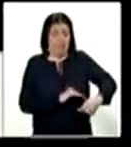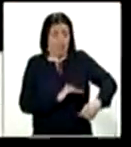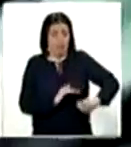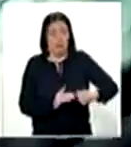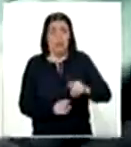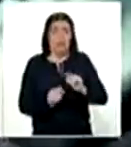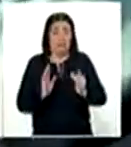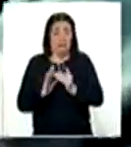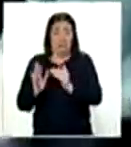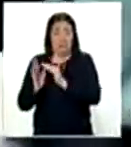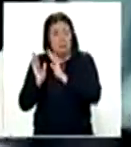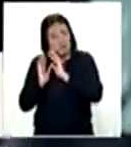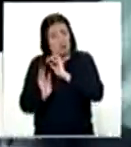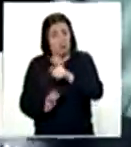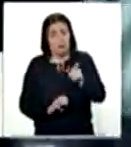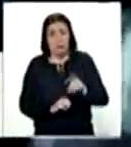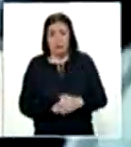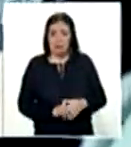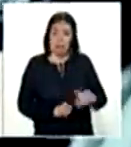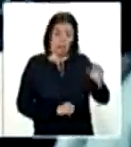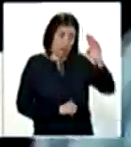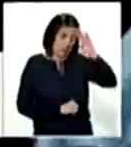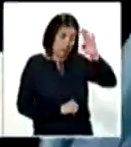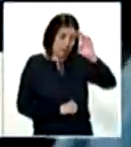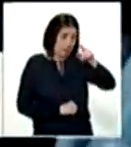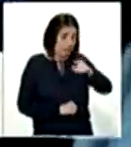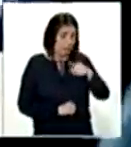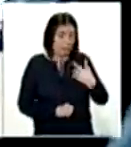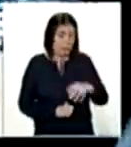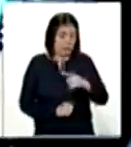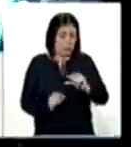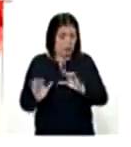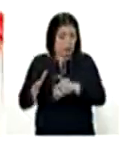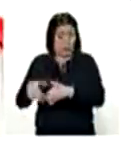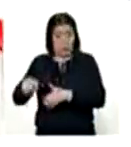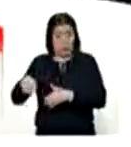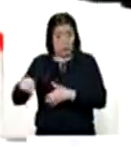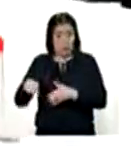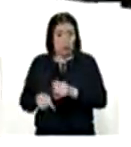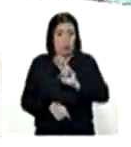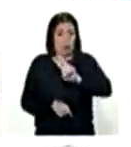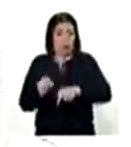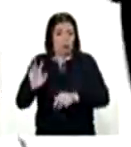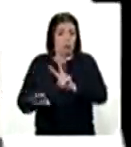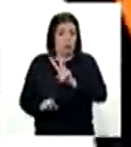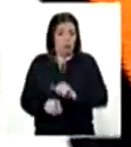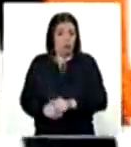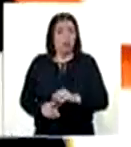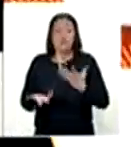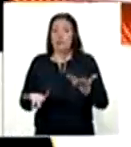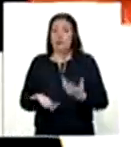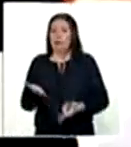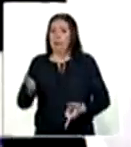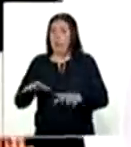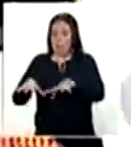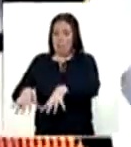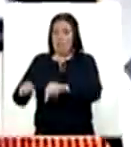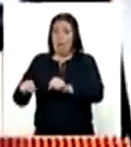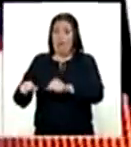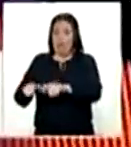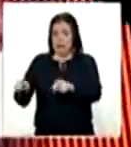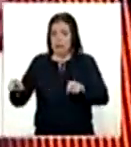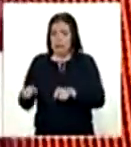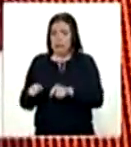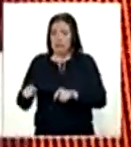hogares. Según la policía, esta banda estaba dedicada desde el 2012 a la usurpación agravada de terrenos del